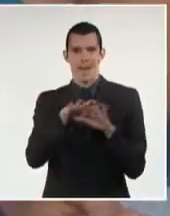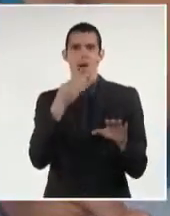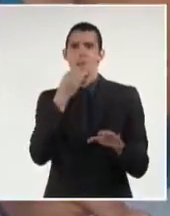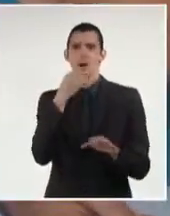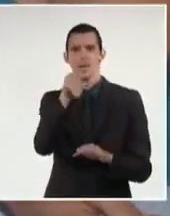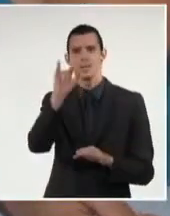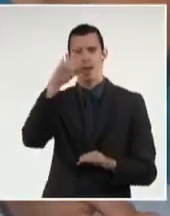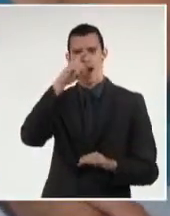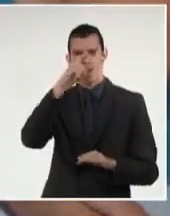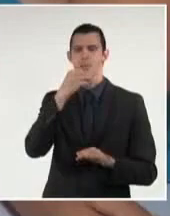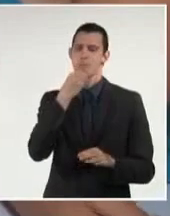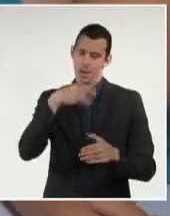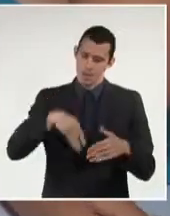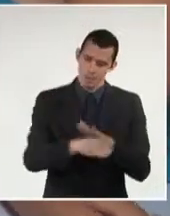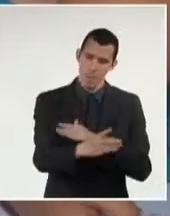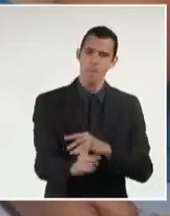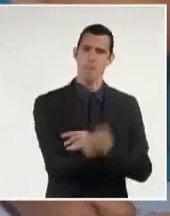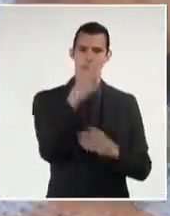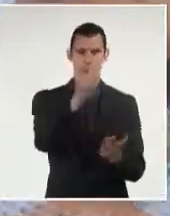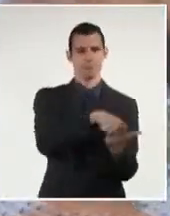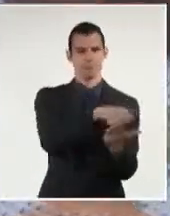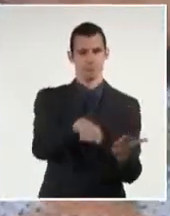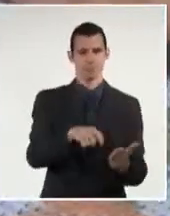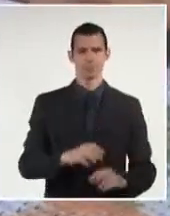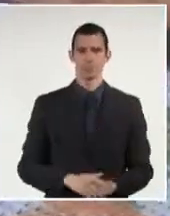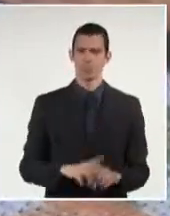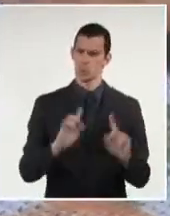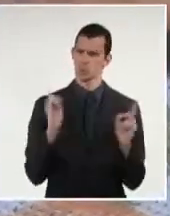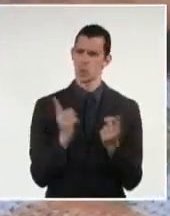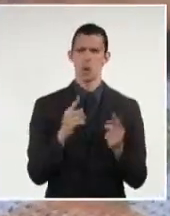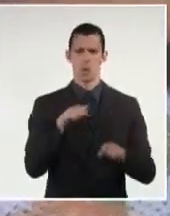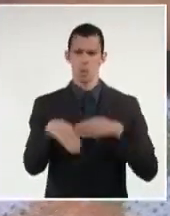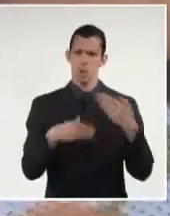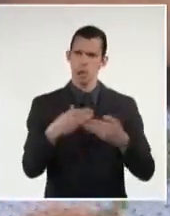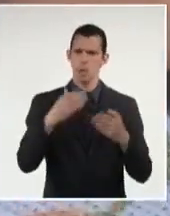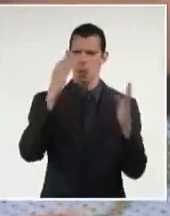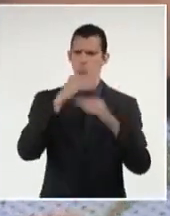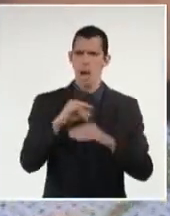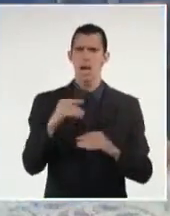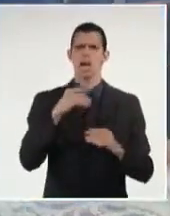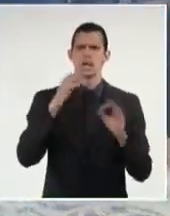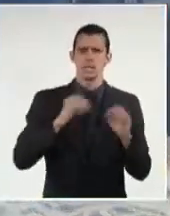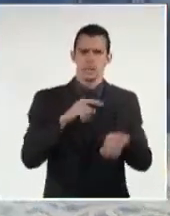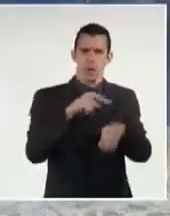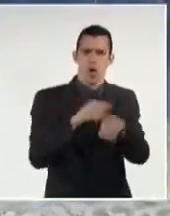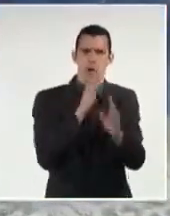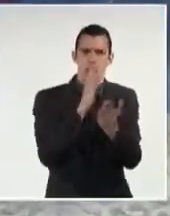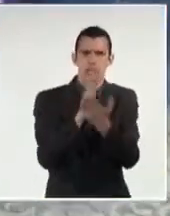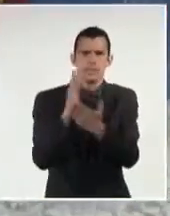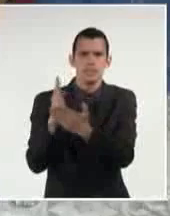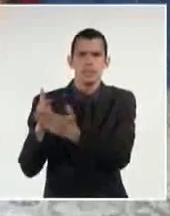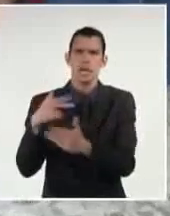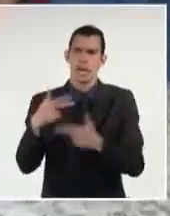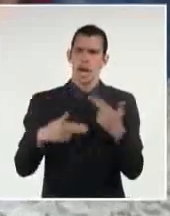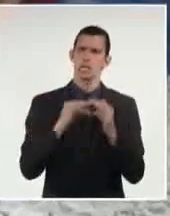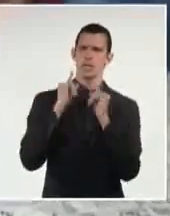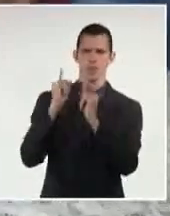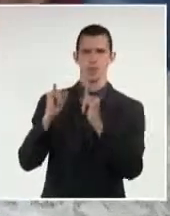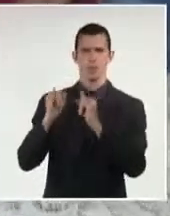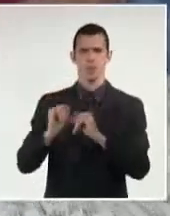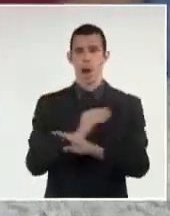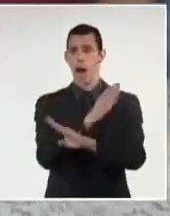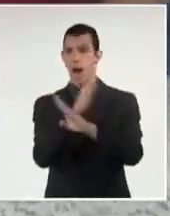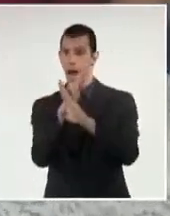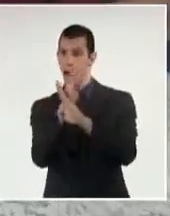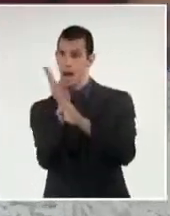las condiciones logísticas y fluyó sin incidencias el sistema de partes. El horario de cierre de los colegios se extendió hasta las 7